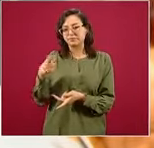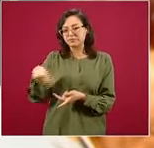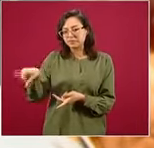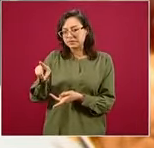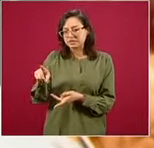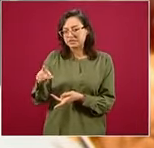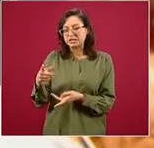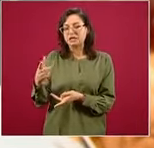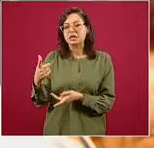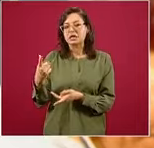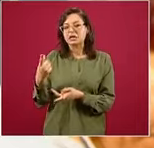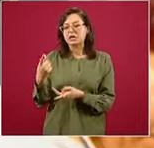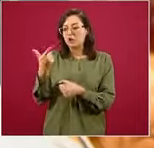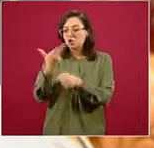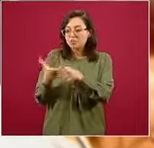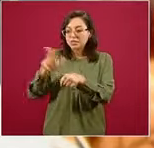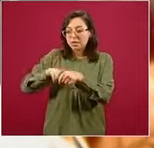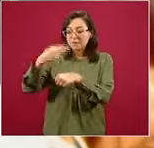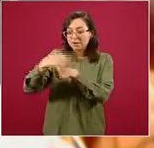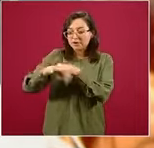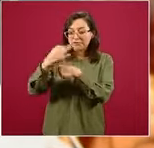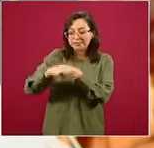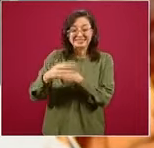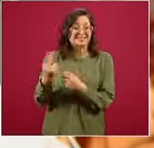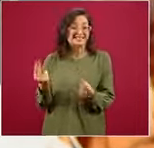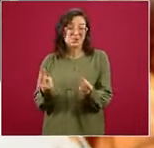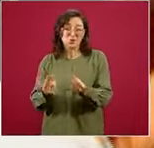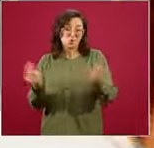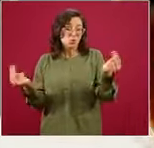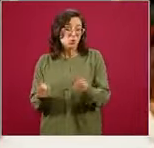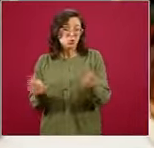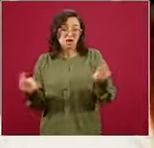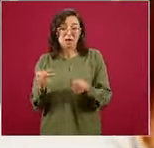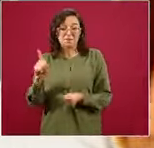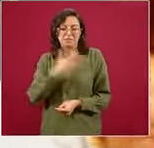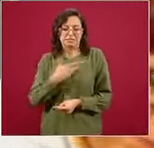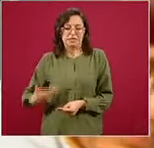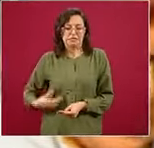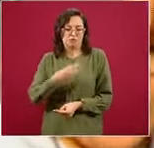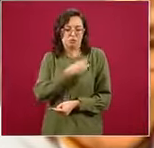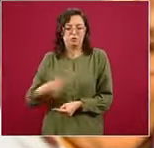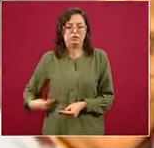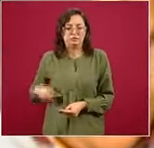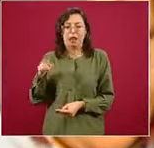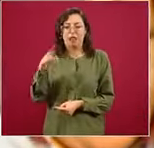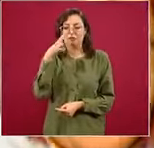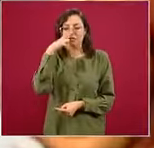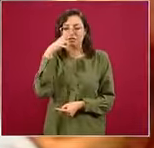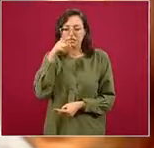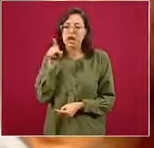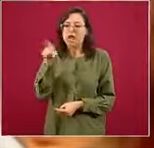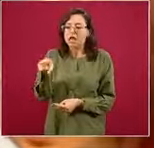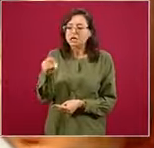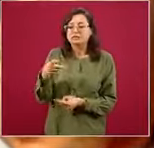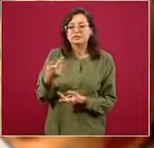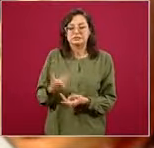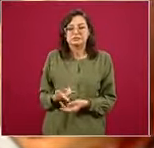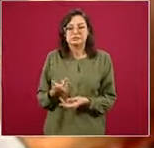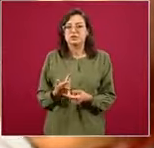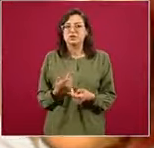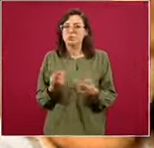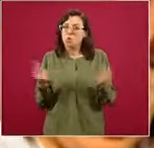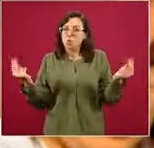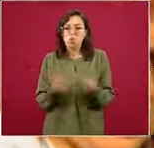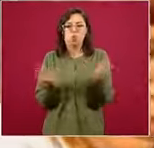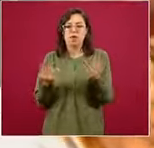hospital provisional que él requería o pensaba que era importante para evitar la